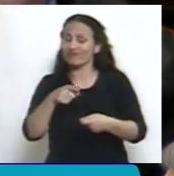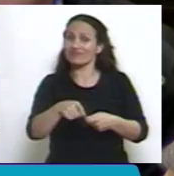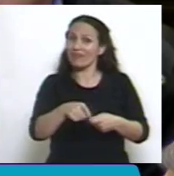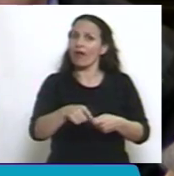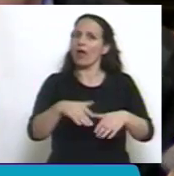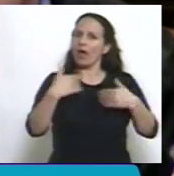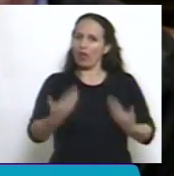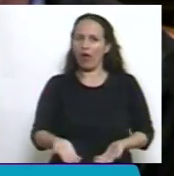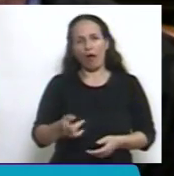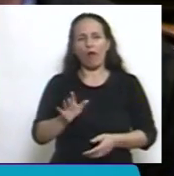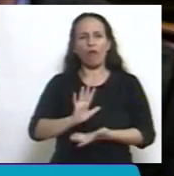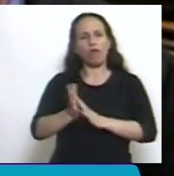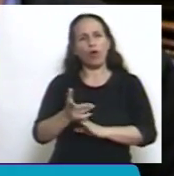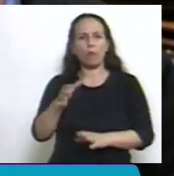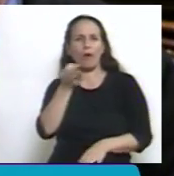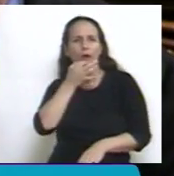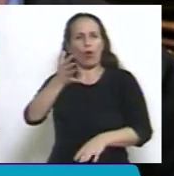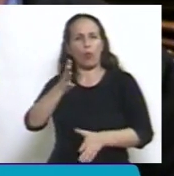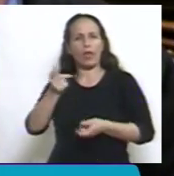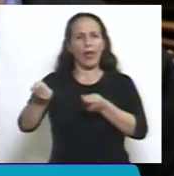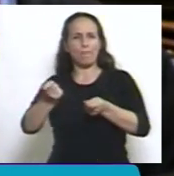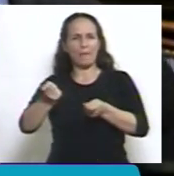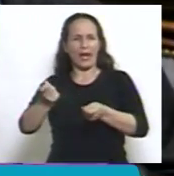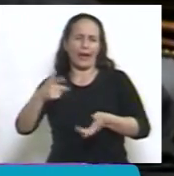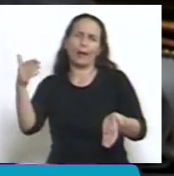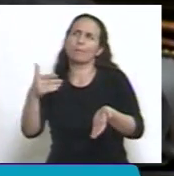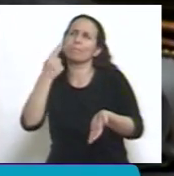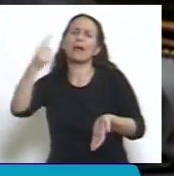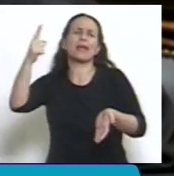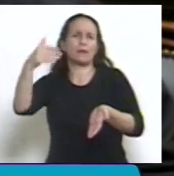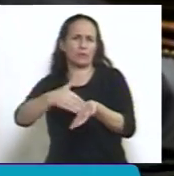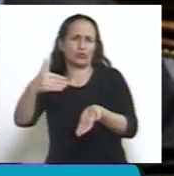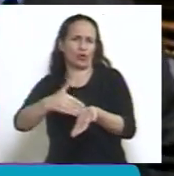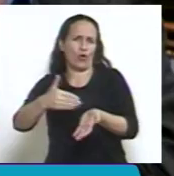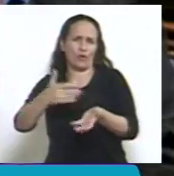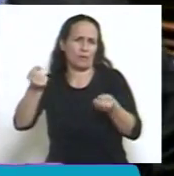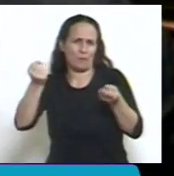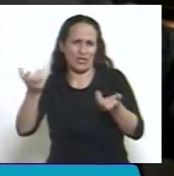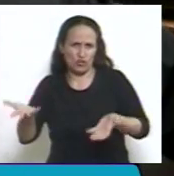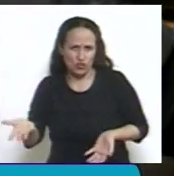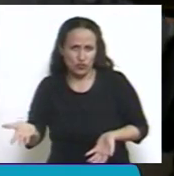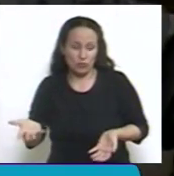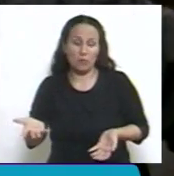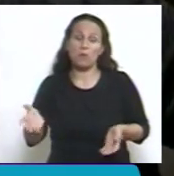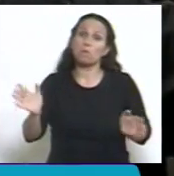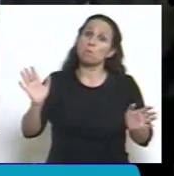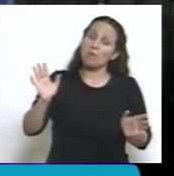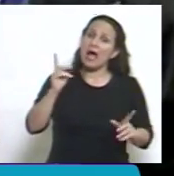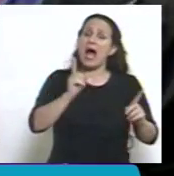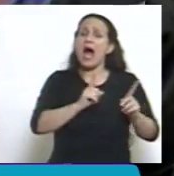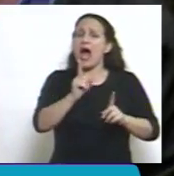a su antojo millones de pesos, miles de millones de pesos. Se nos puede haber pasado